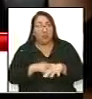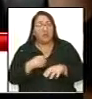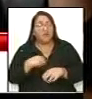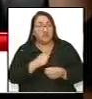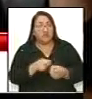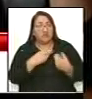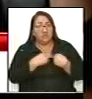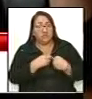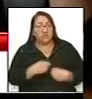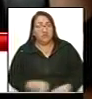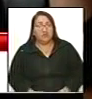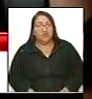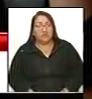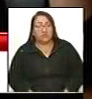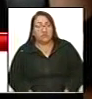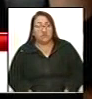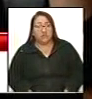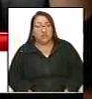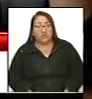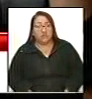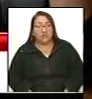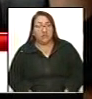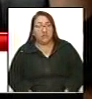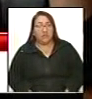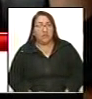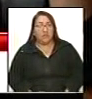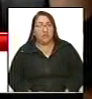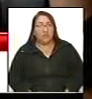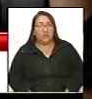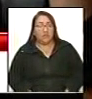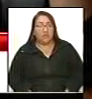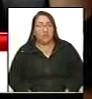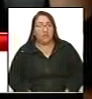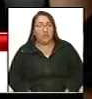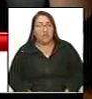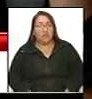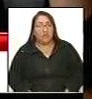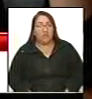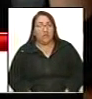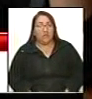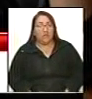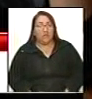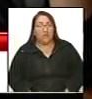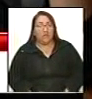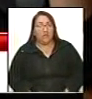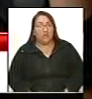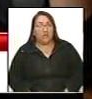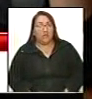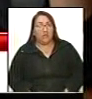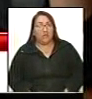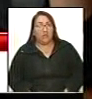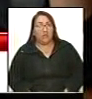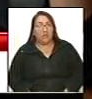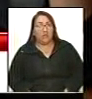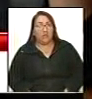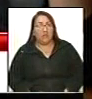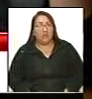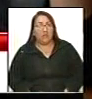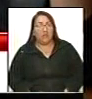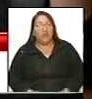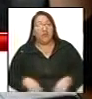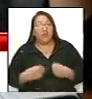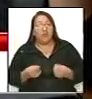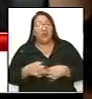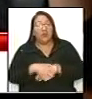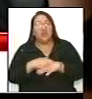las facultades no contemplan ir a modificar el régimen de las sociedades de gestión colectiva. ¿Y por qué se llama sociedades de